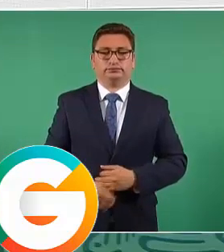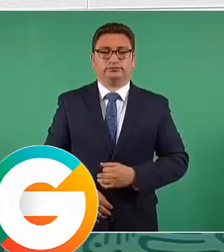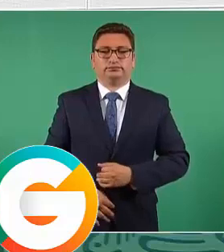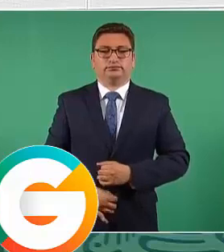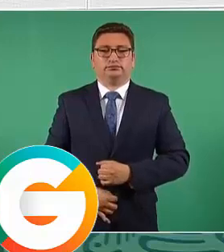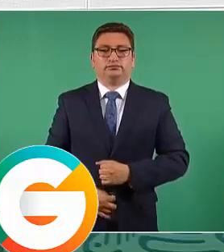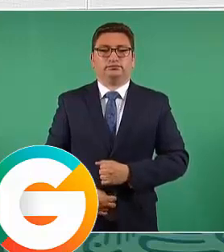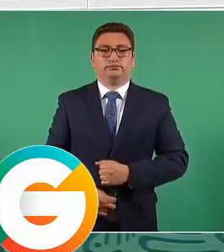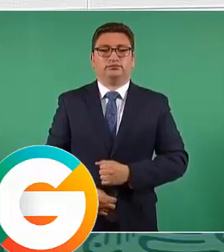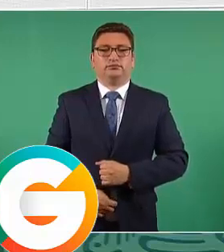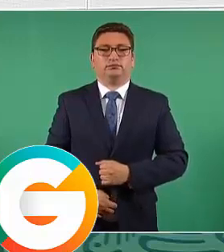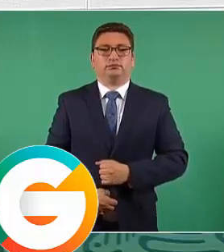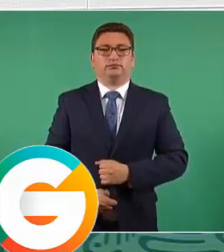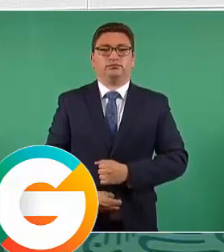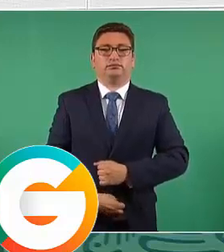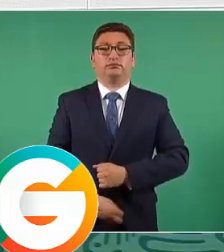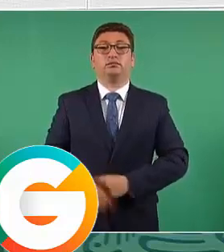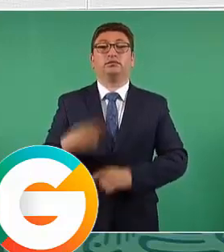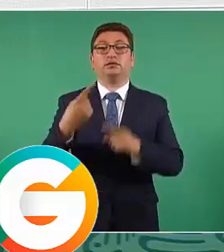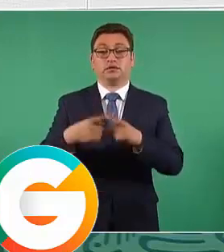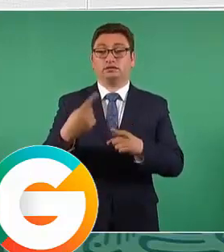¿Quiénes han gobernado ahí?